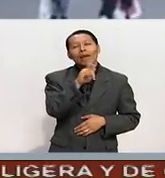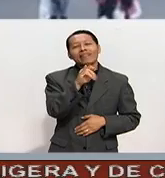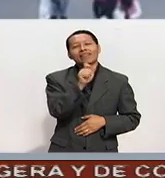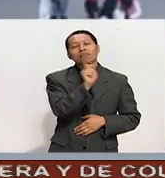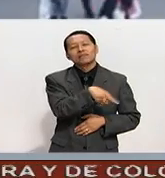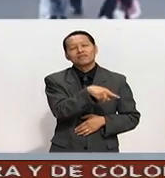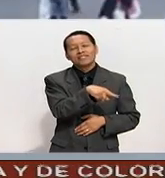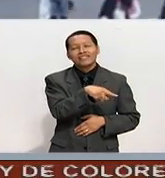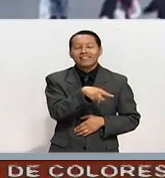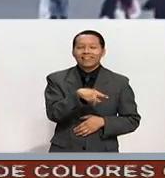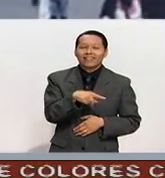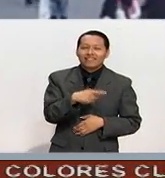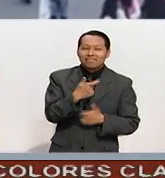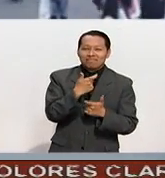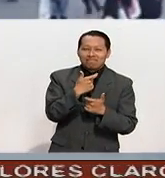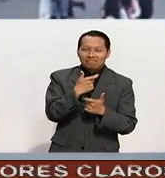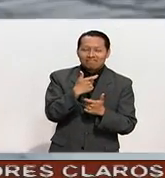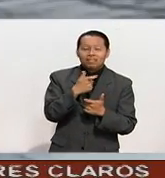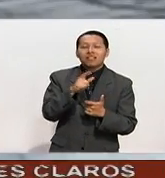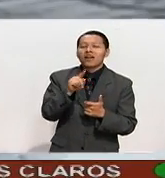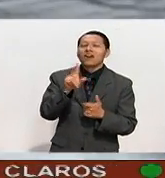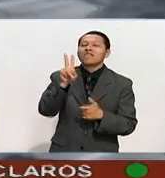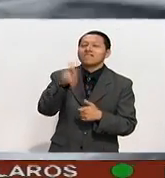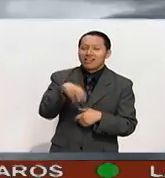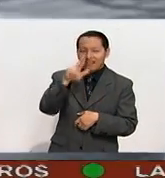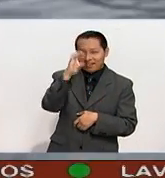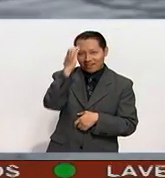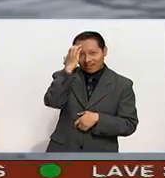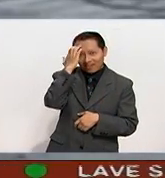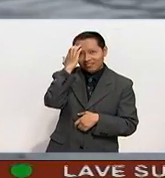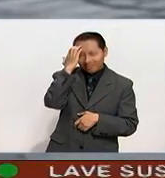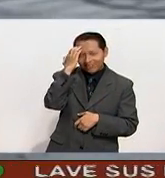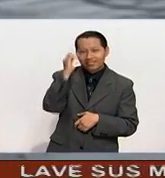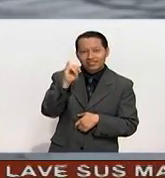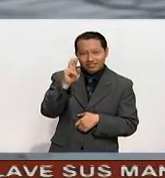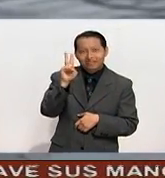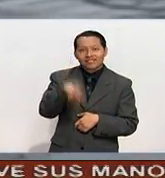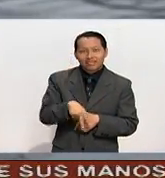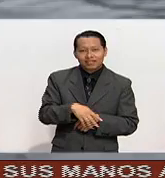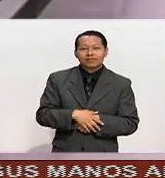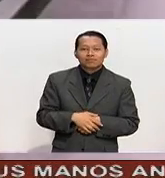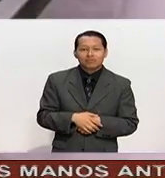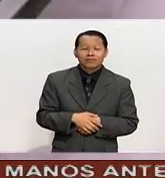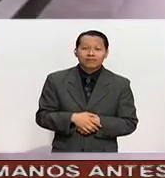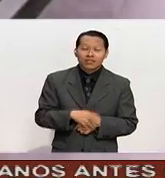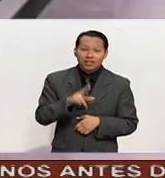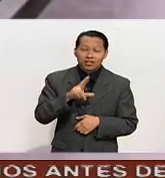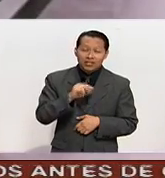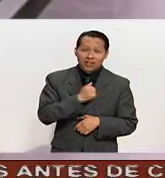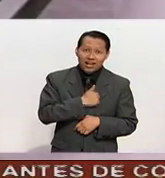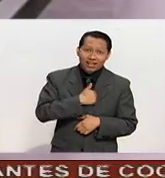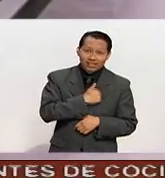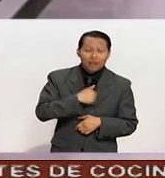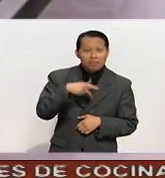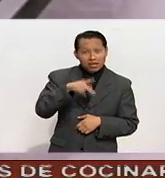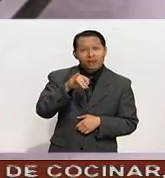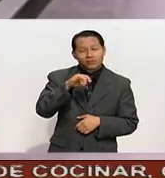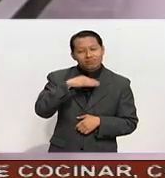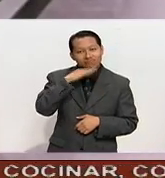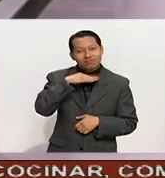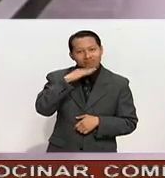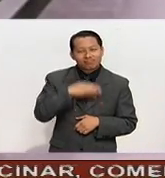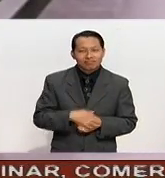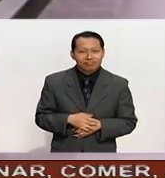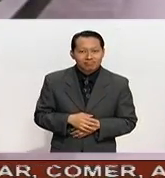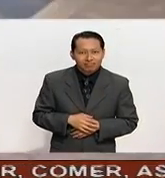sí, lo reconozco, pero afortunadamente no fue algo que lamentar, pero sí, es la distracción. Entonces